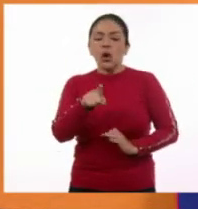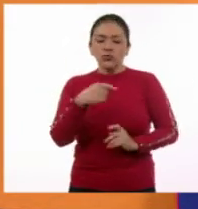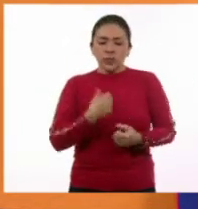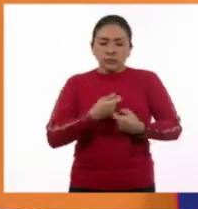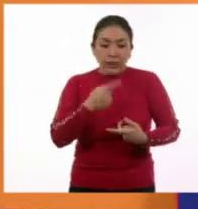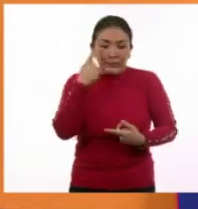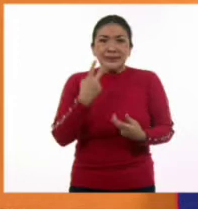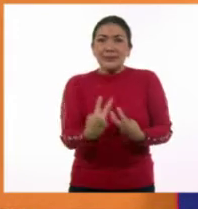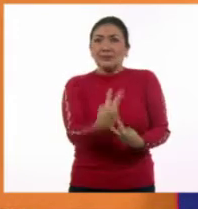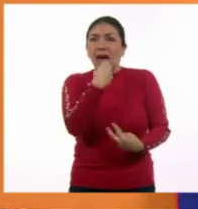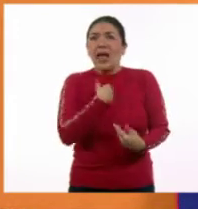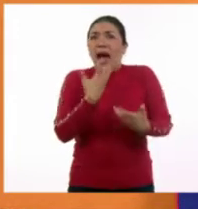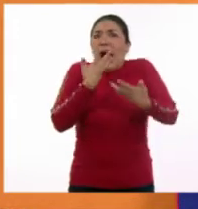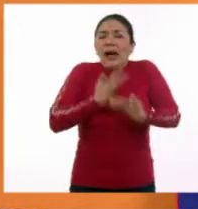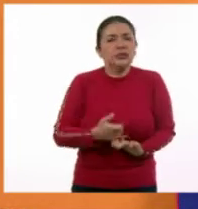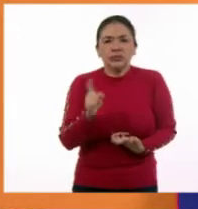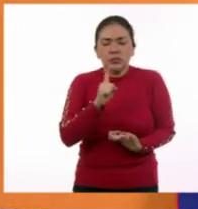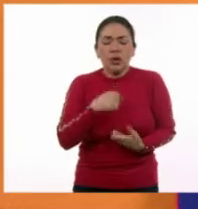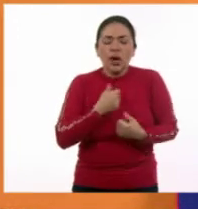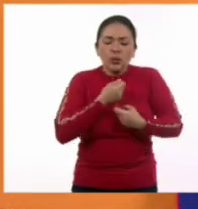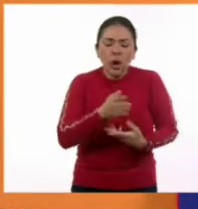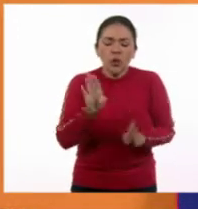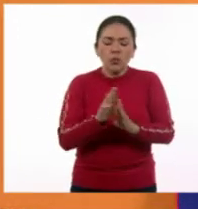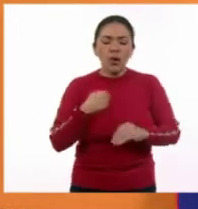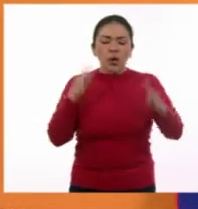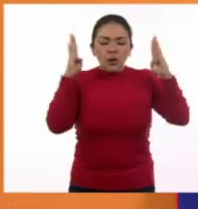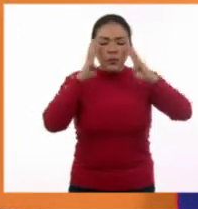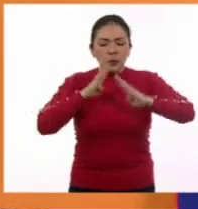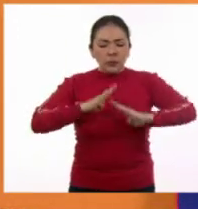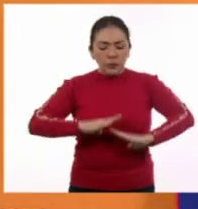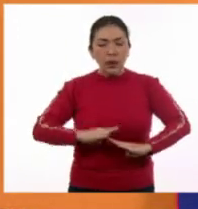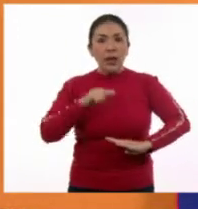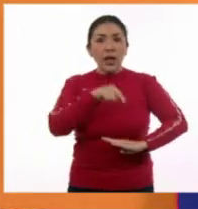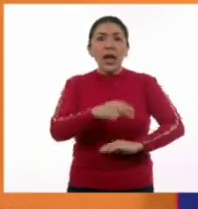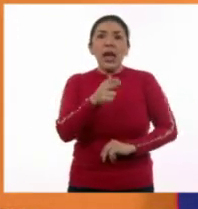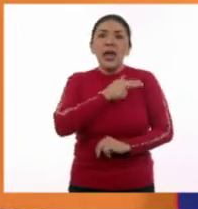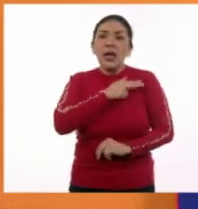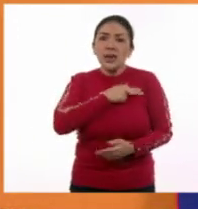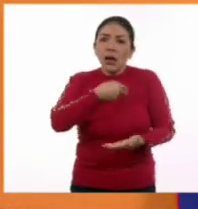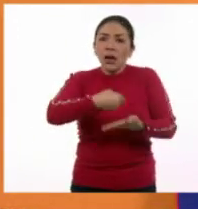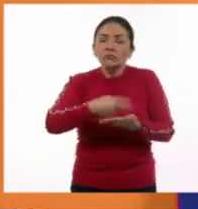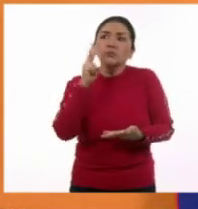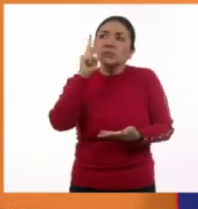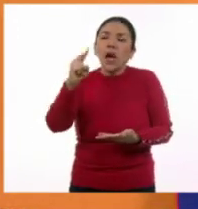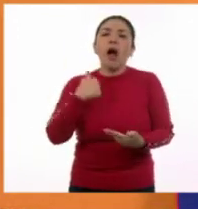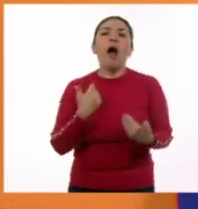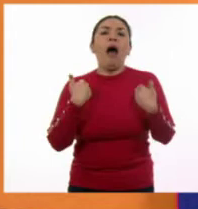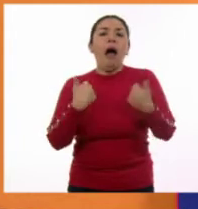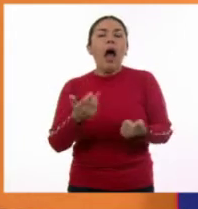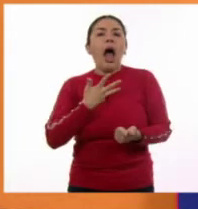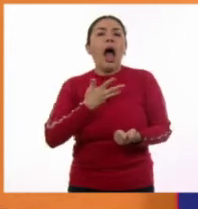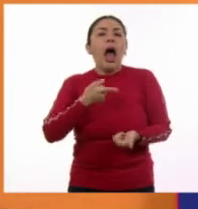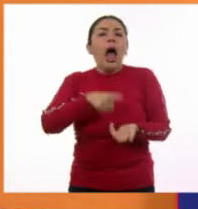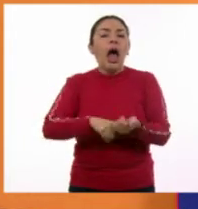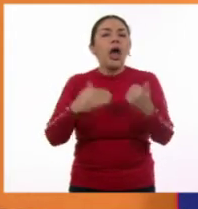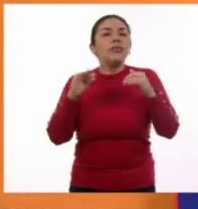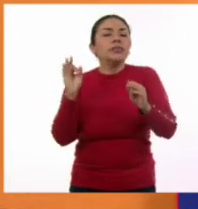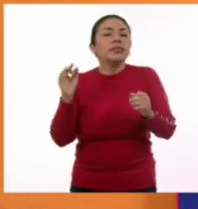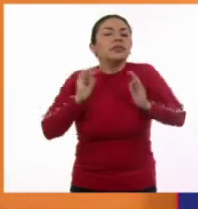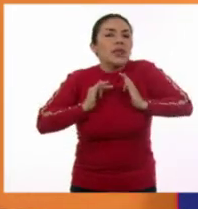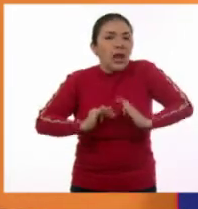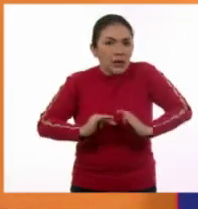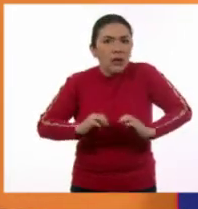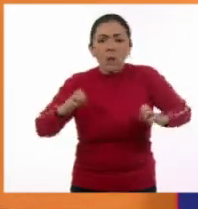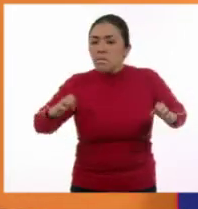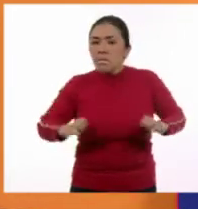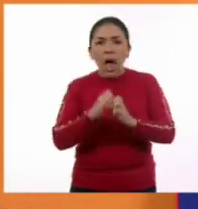esa calma hacia nuestro paciente hacia la persona que fue víctima de esa y urgencia